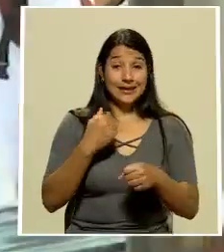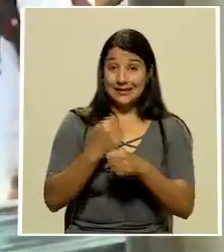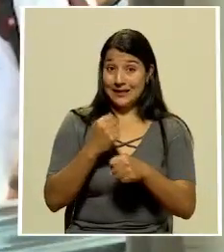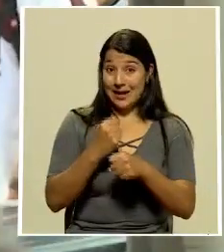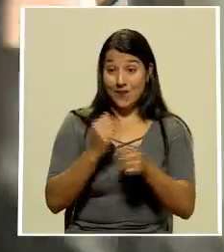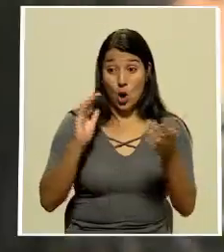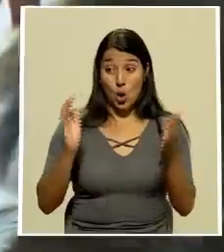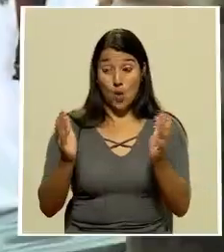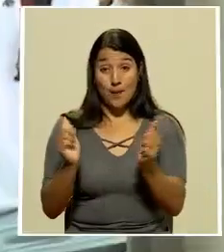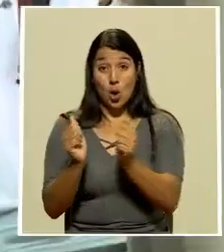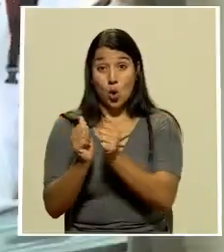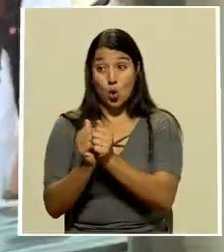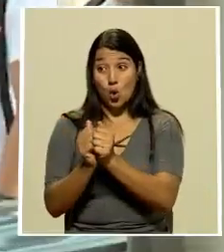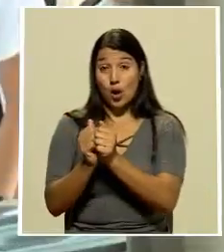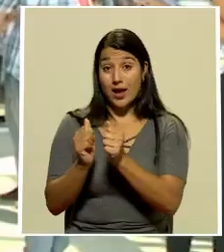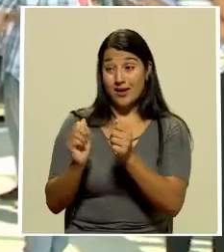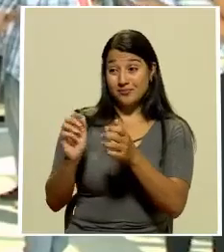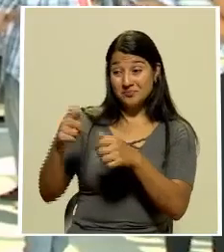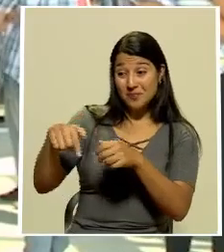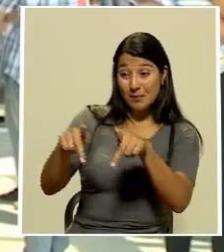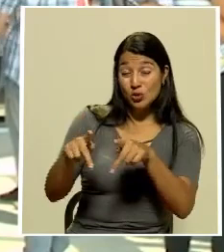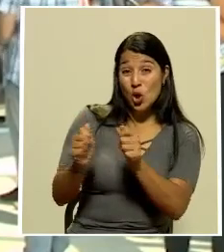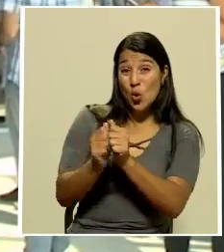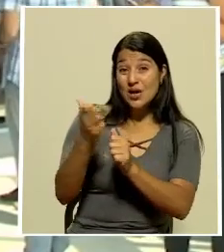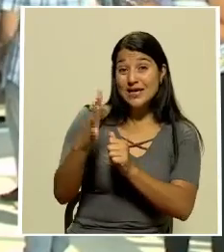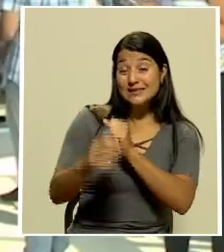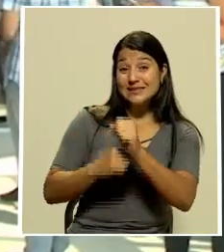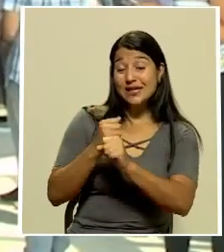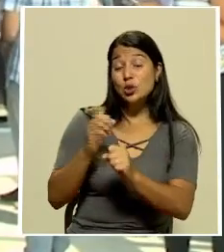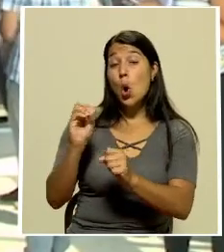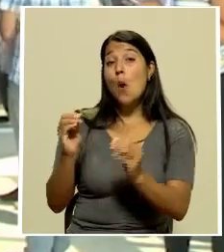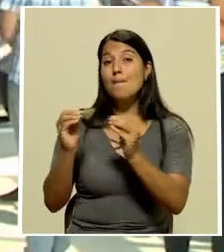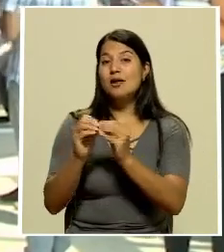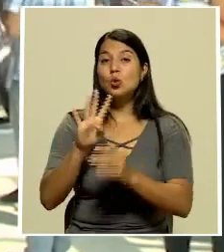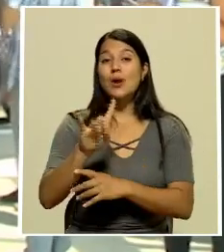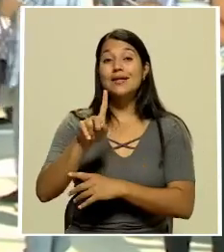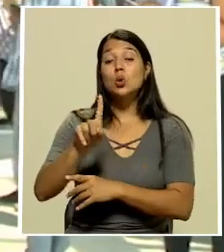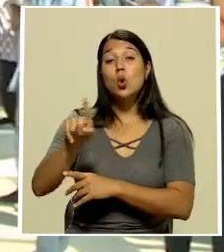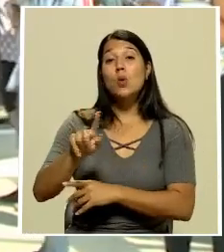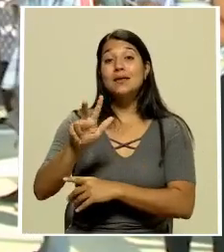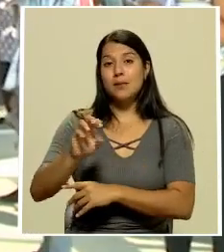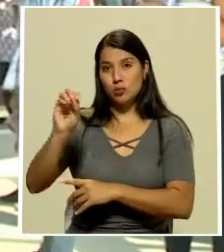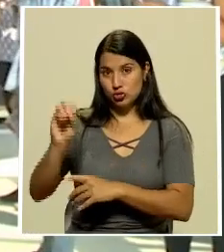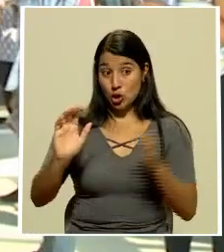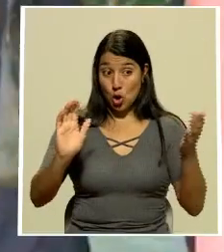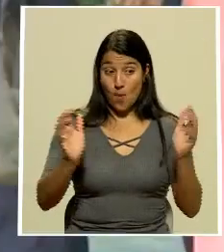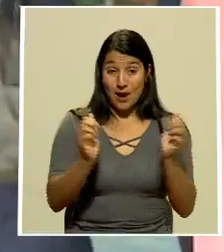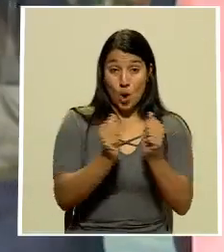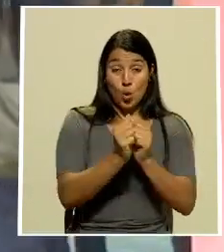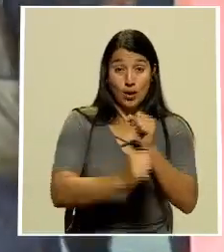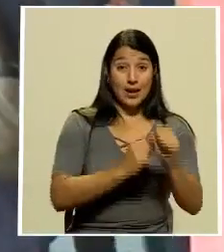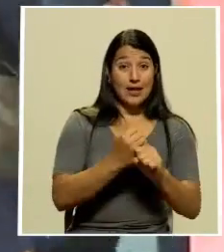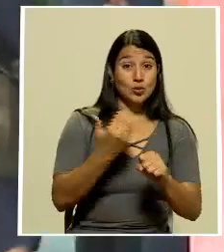respecto a la población de 15 años o más fue de 41,3% y en comparación a la misma fecha, pero del año